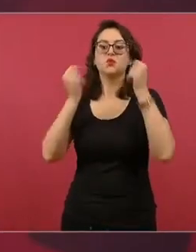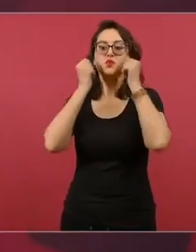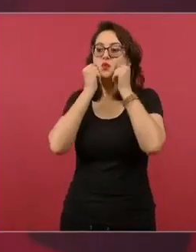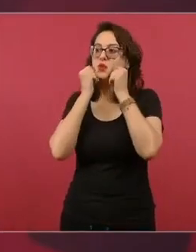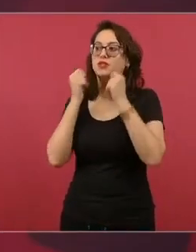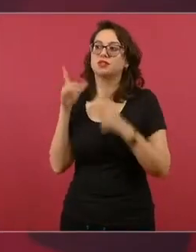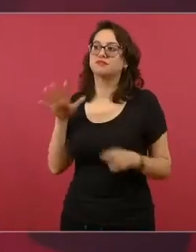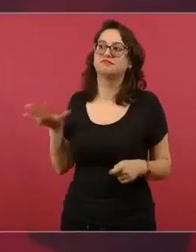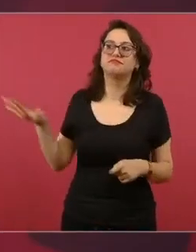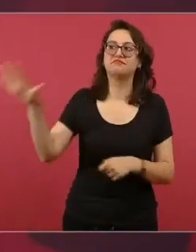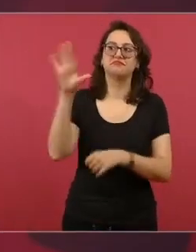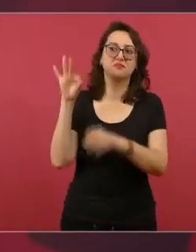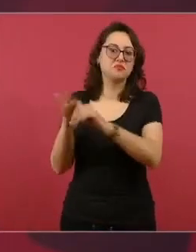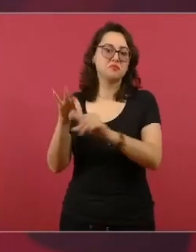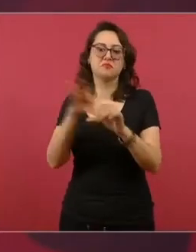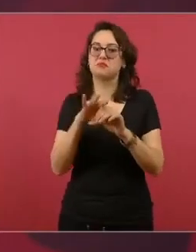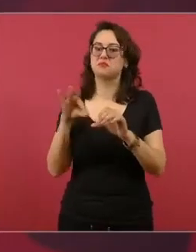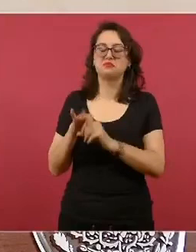destruyen políticamente.